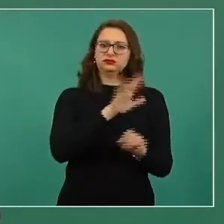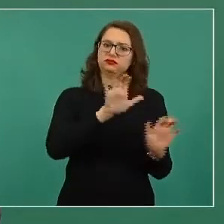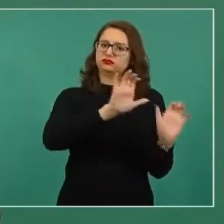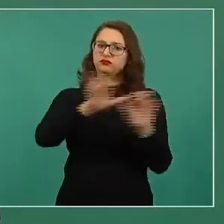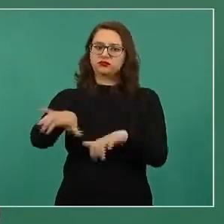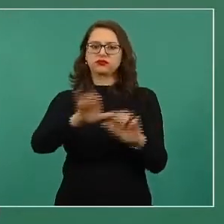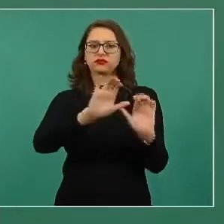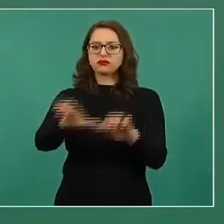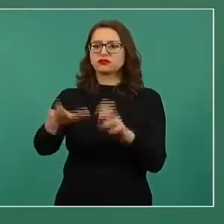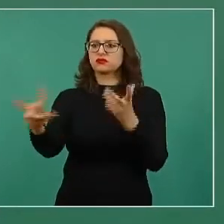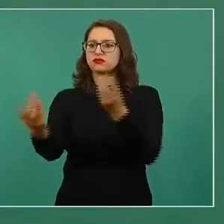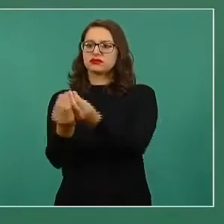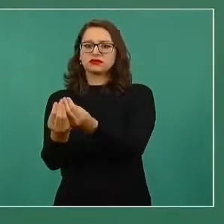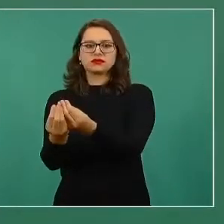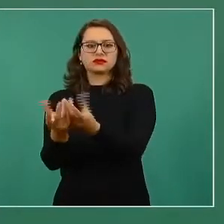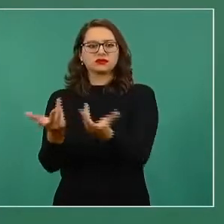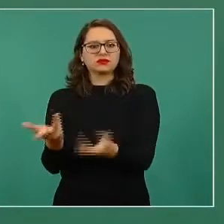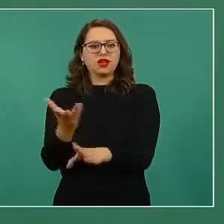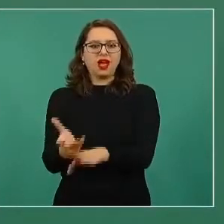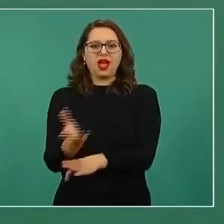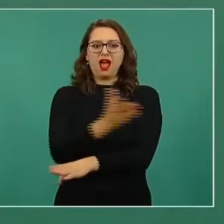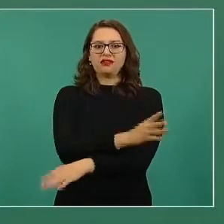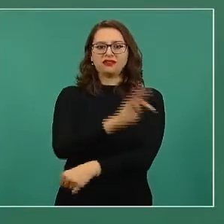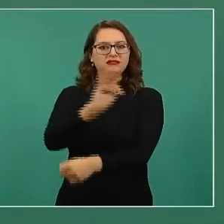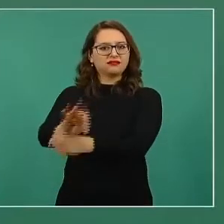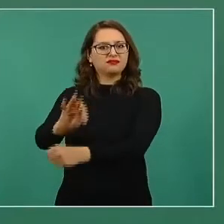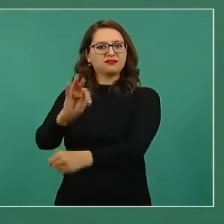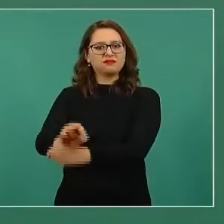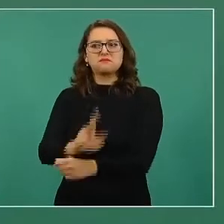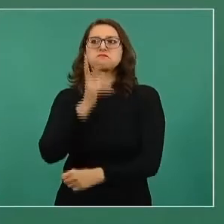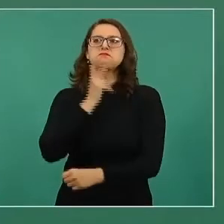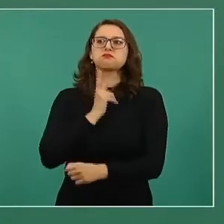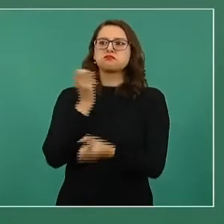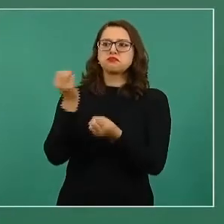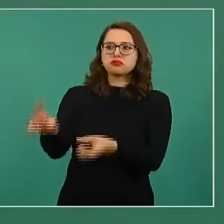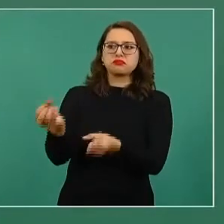particulares vinculadas al petróleo.